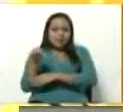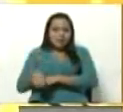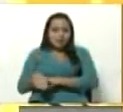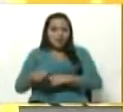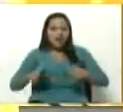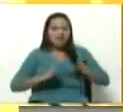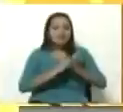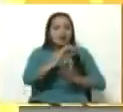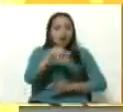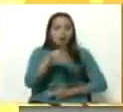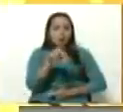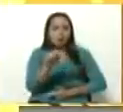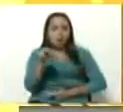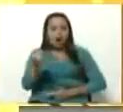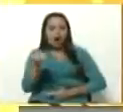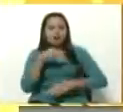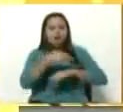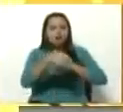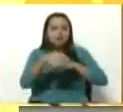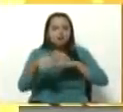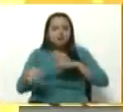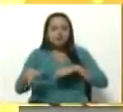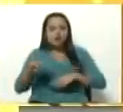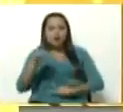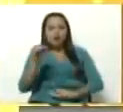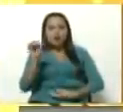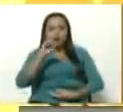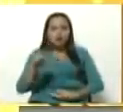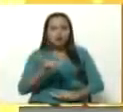Juan de los Morros, para el municipio Rocio.